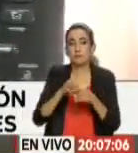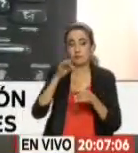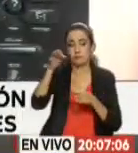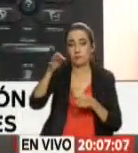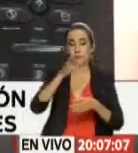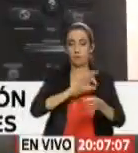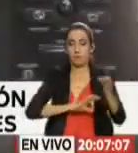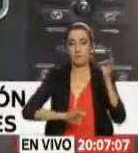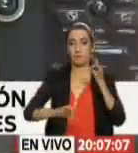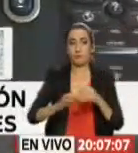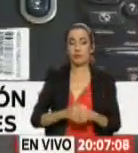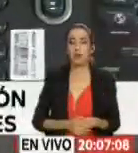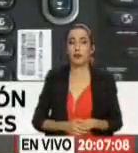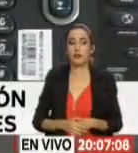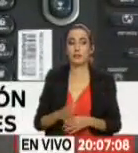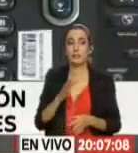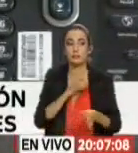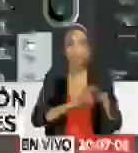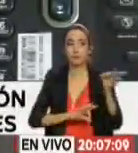Suplente